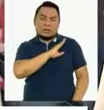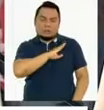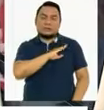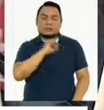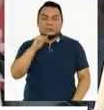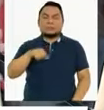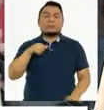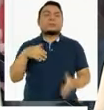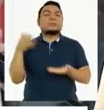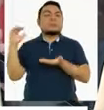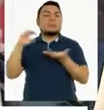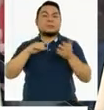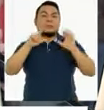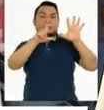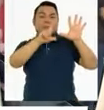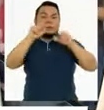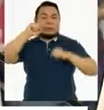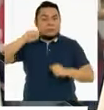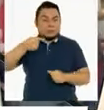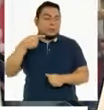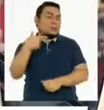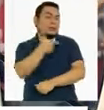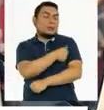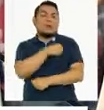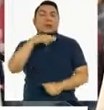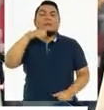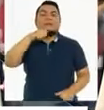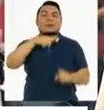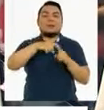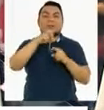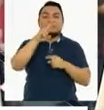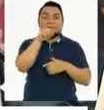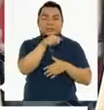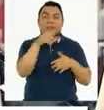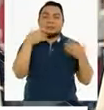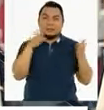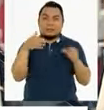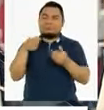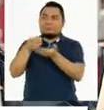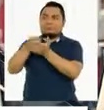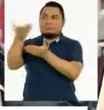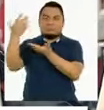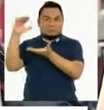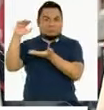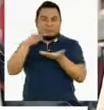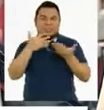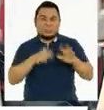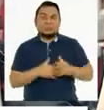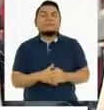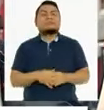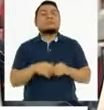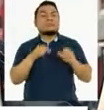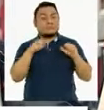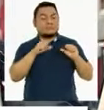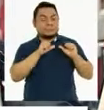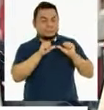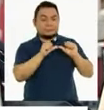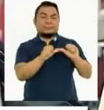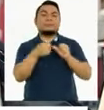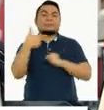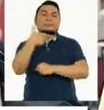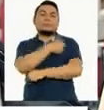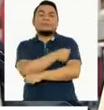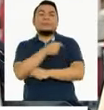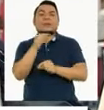recibiremos 700.000 dosis de Pfizer que ya están contratadas y continuaremos